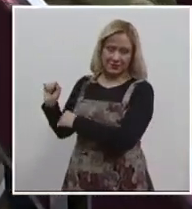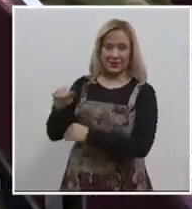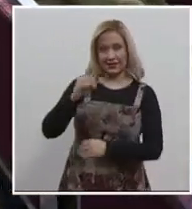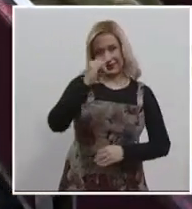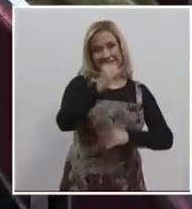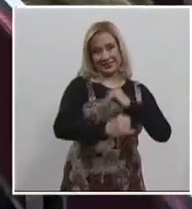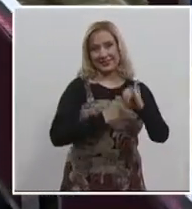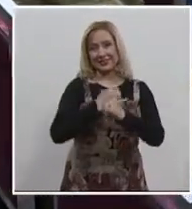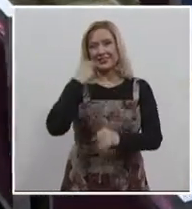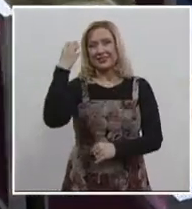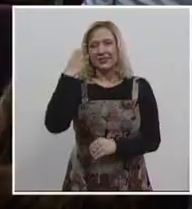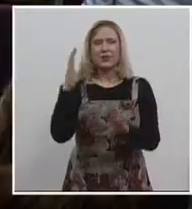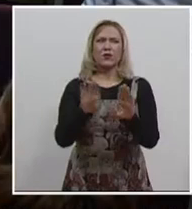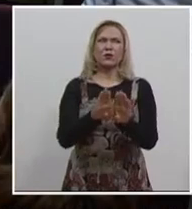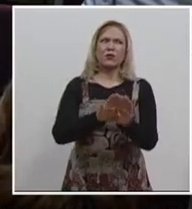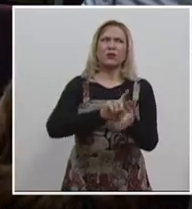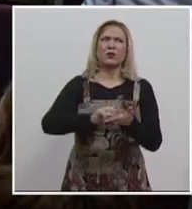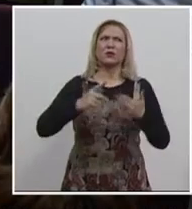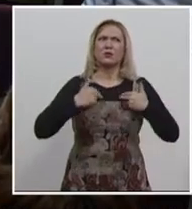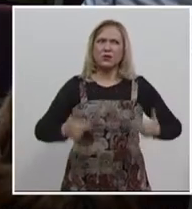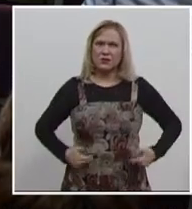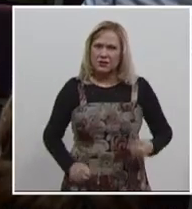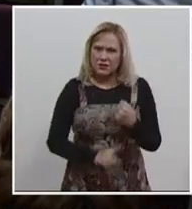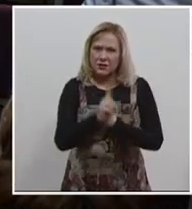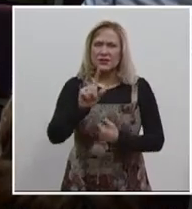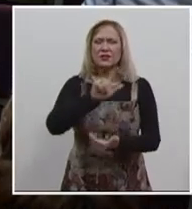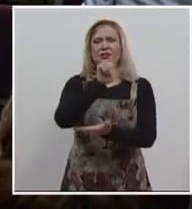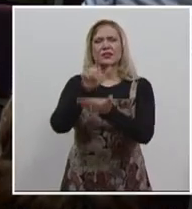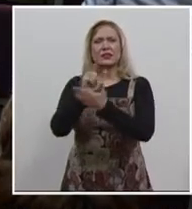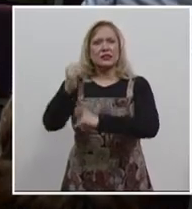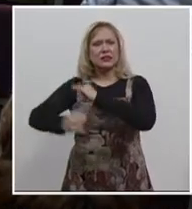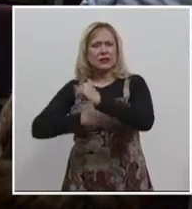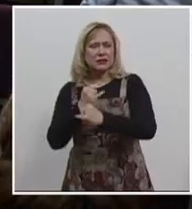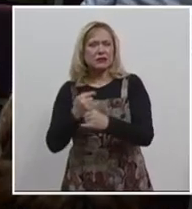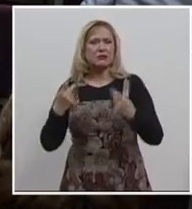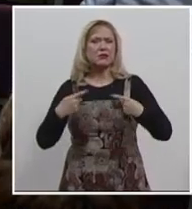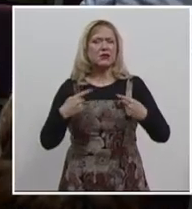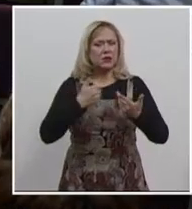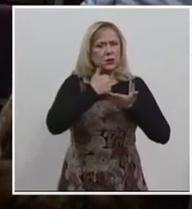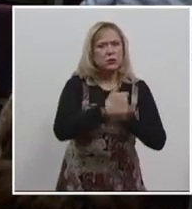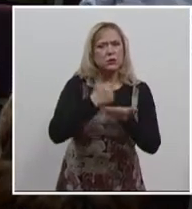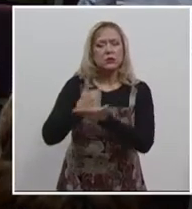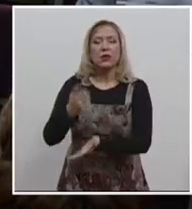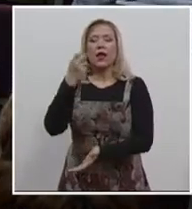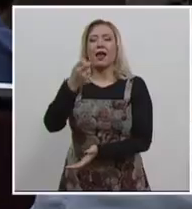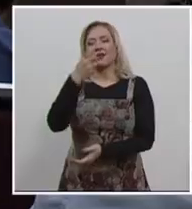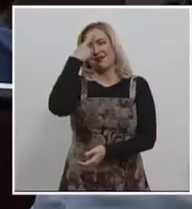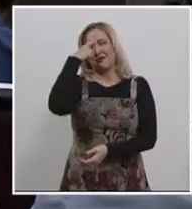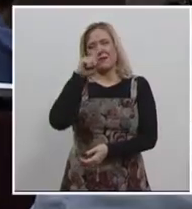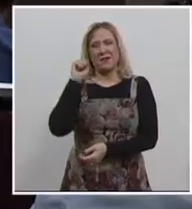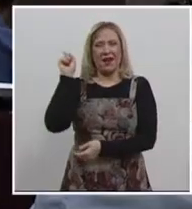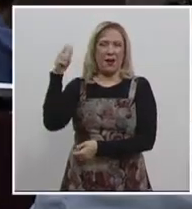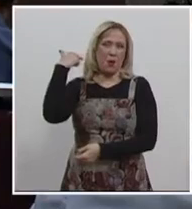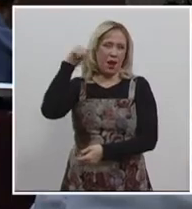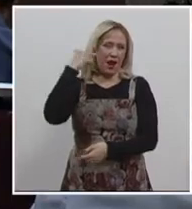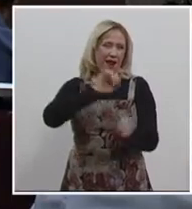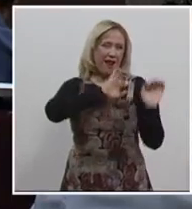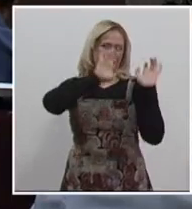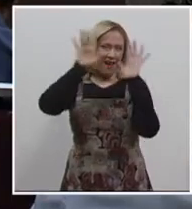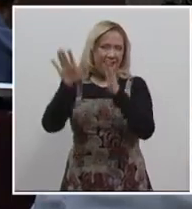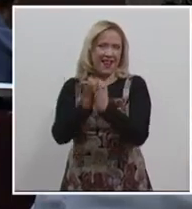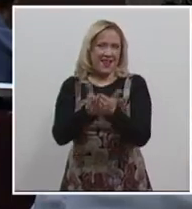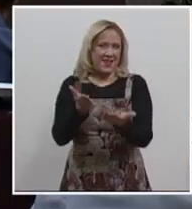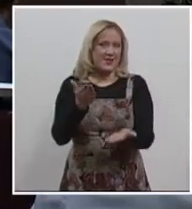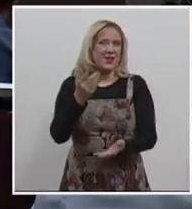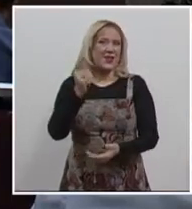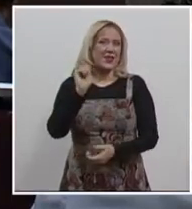sobre Retos en Derechos Humanos y Derecho Internacional Humanitario, que se realizó en el marco de la Feria Internacional del Libro de Guadalajara,